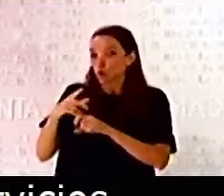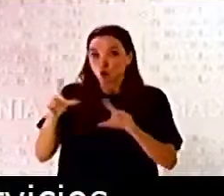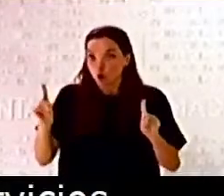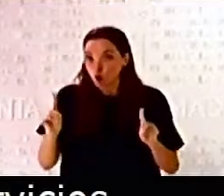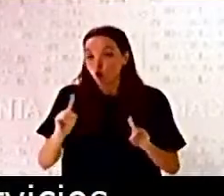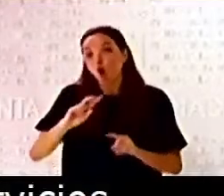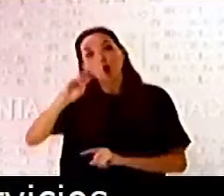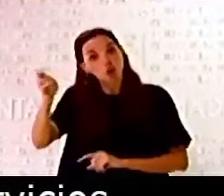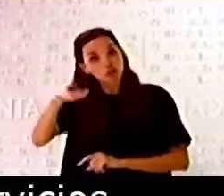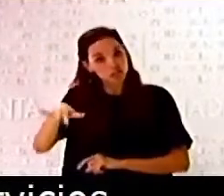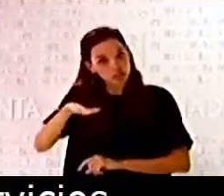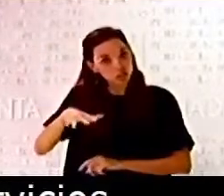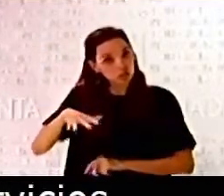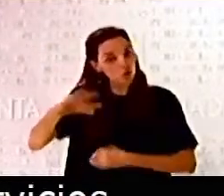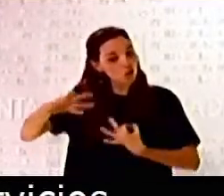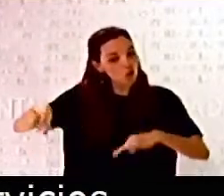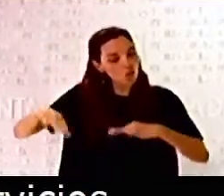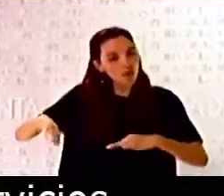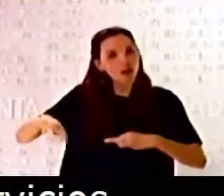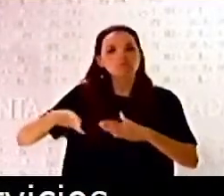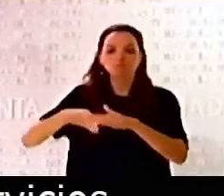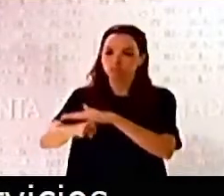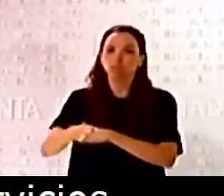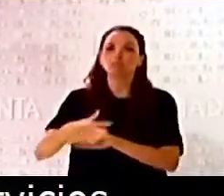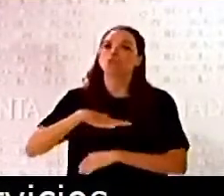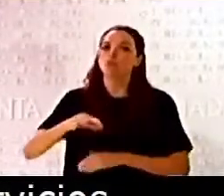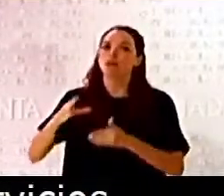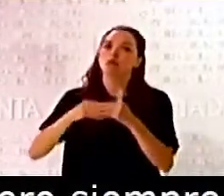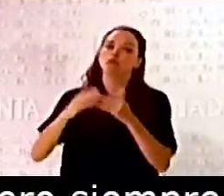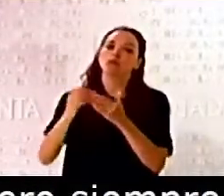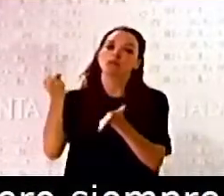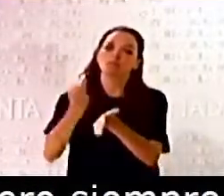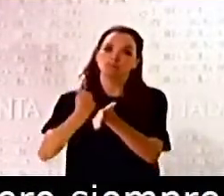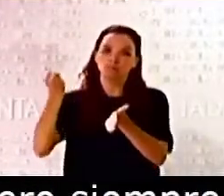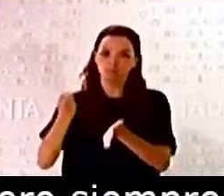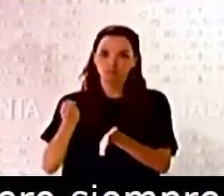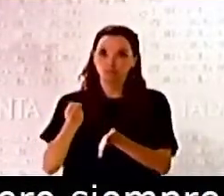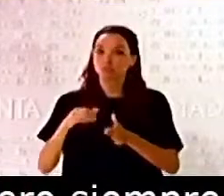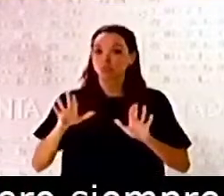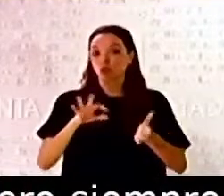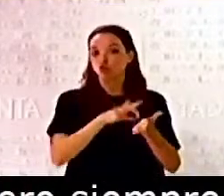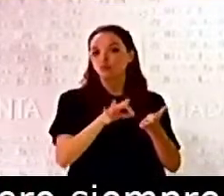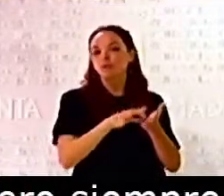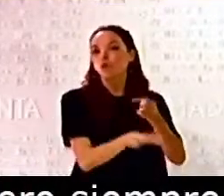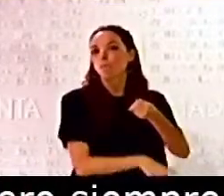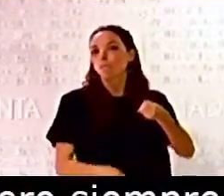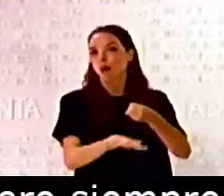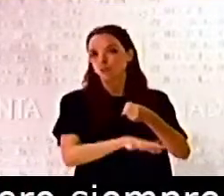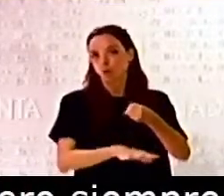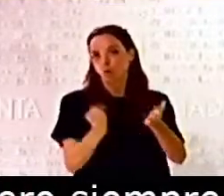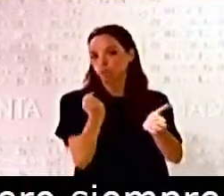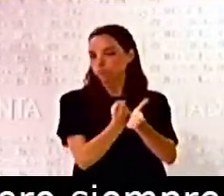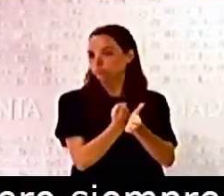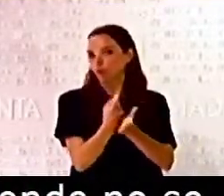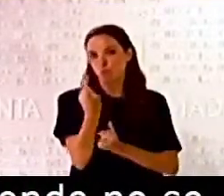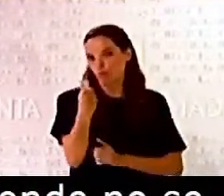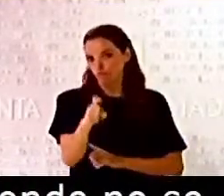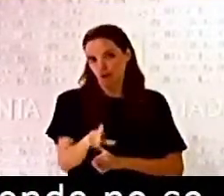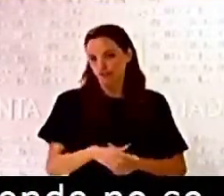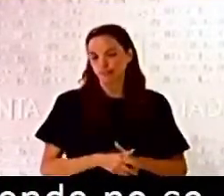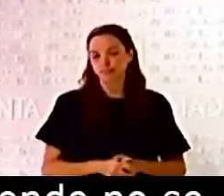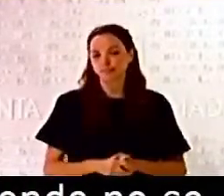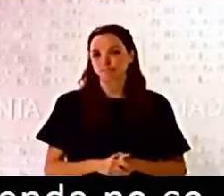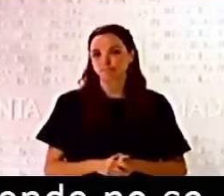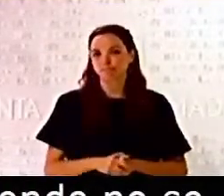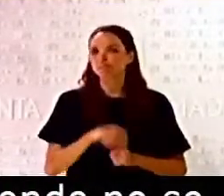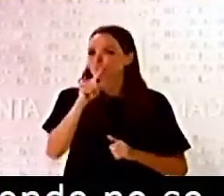Pero siempre que se utilice en sitios, en establecimientos donde no se presten servicios esenciales. Esta es una de las cuestiones que